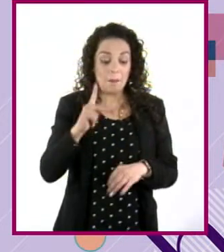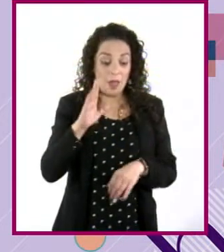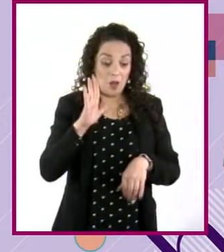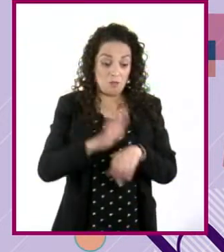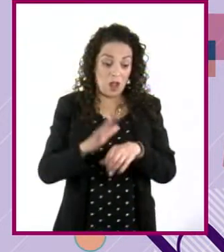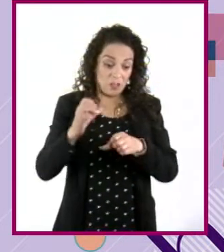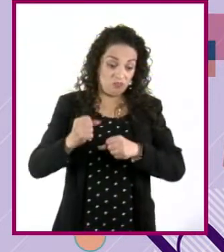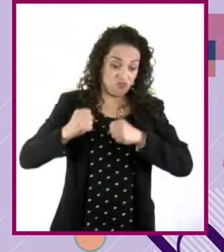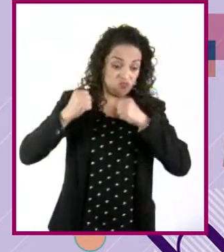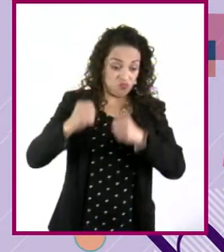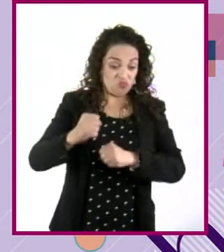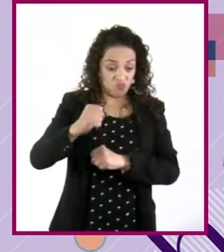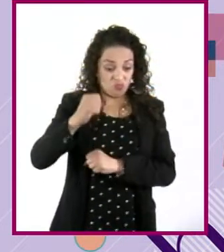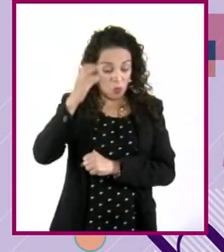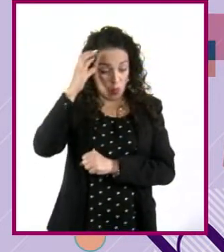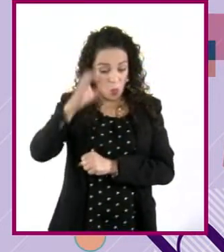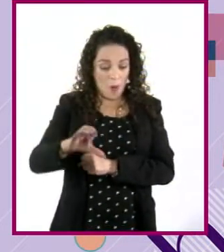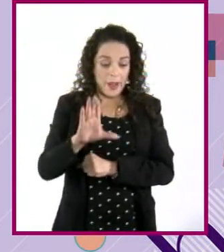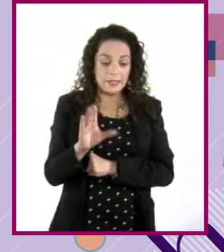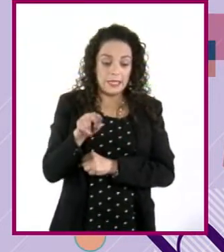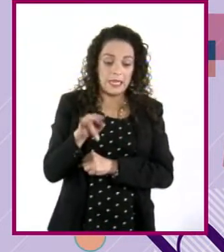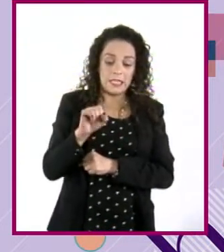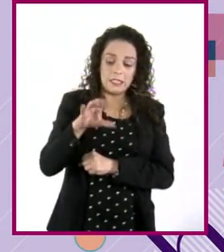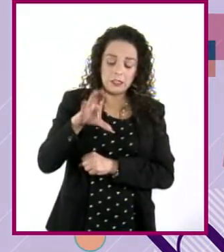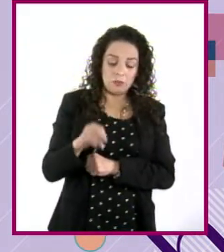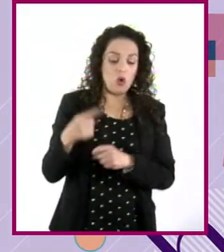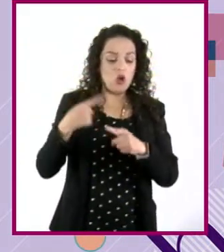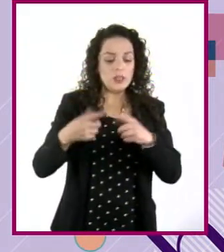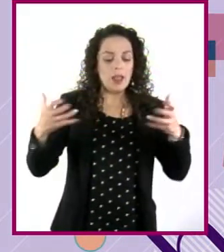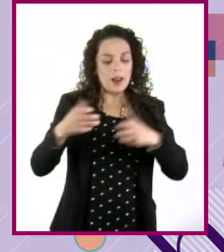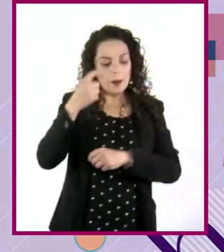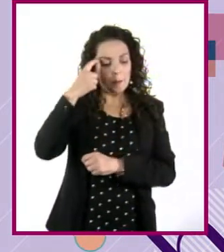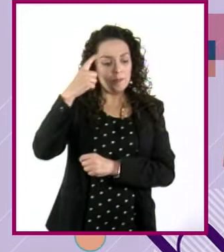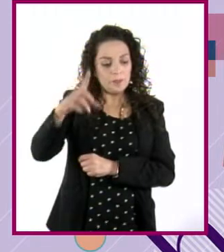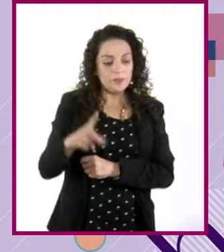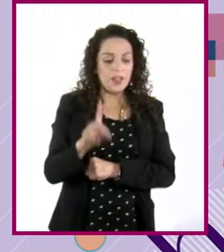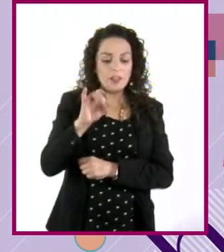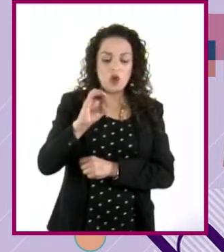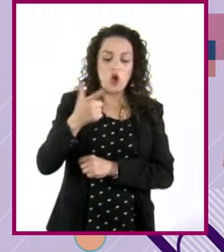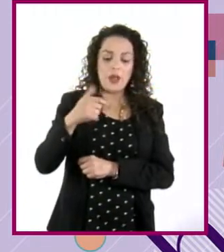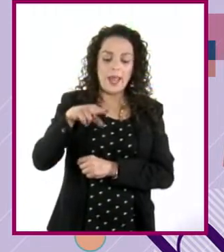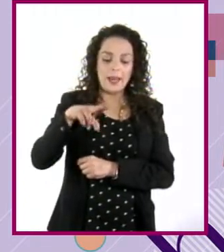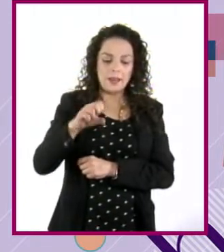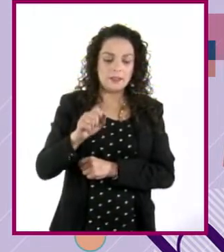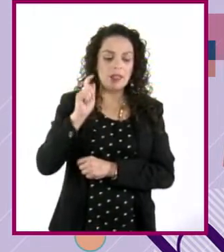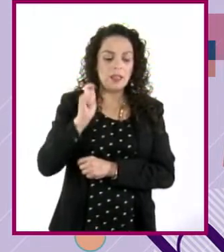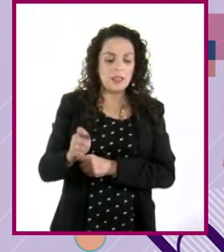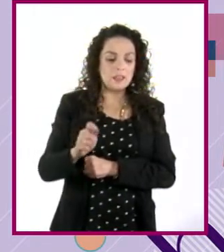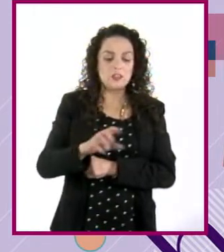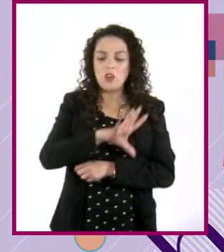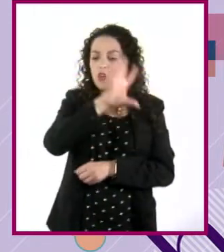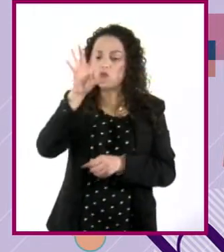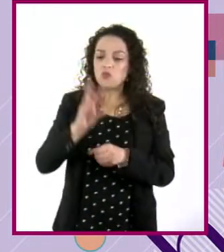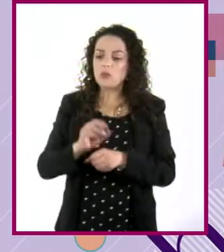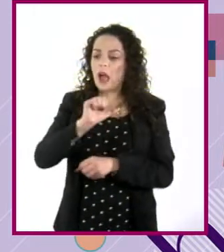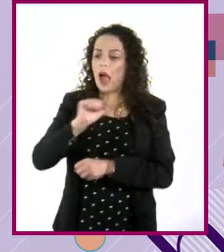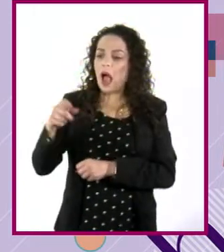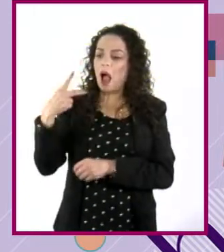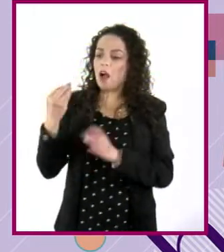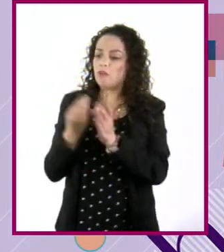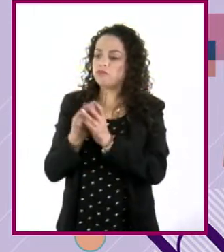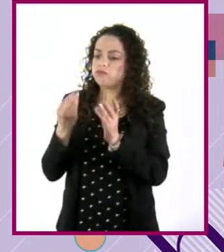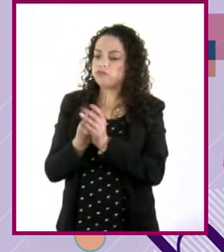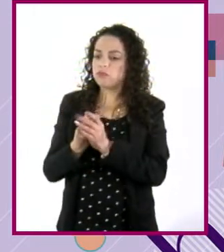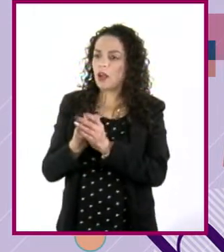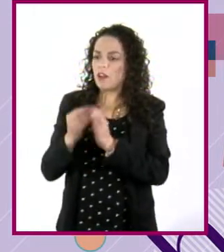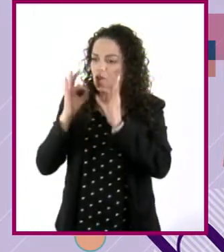fundó Diógenes de Sinope, quien profesaba un rechazo a todo lo civilizado por considerarlo